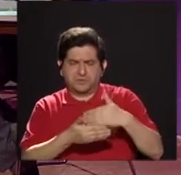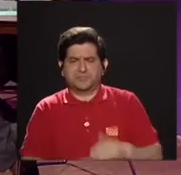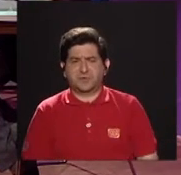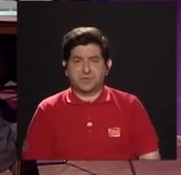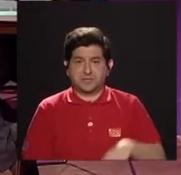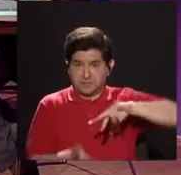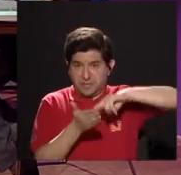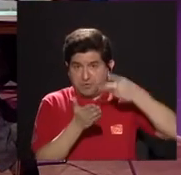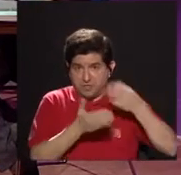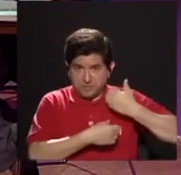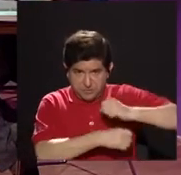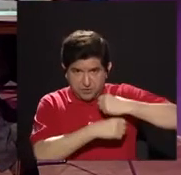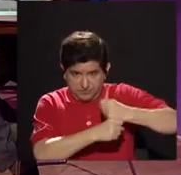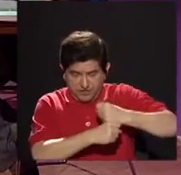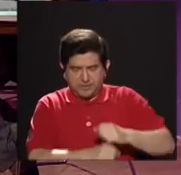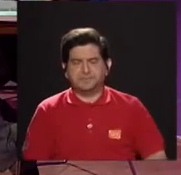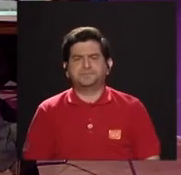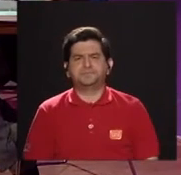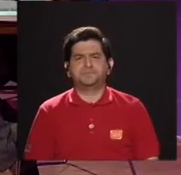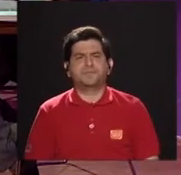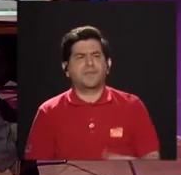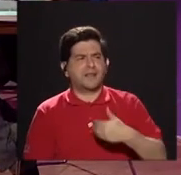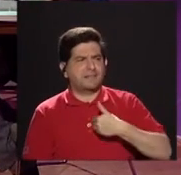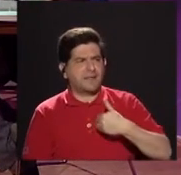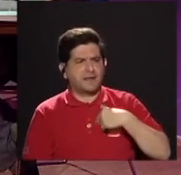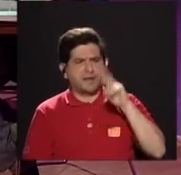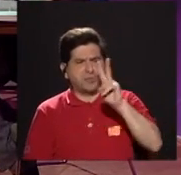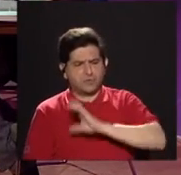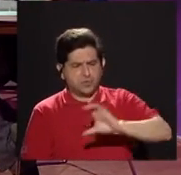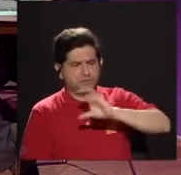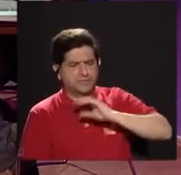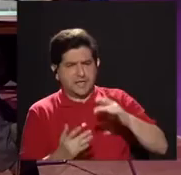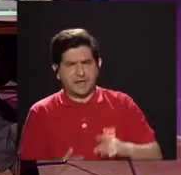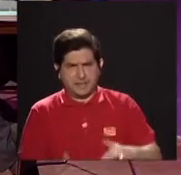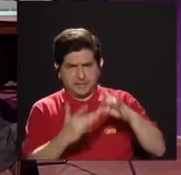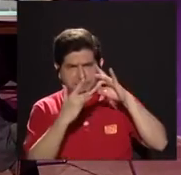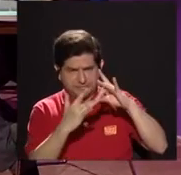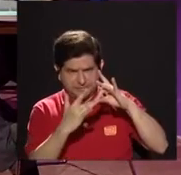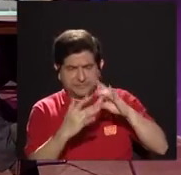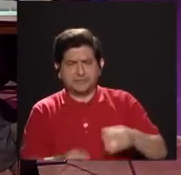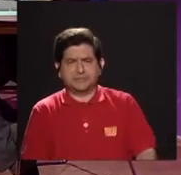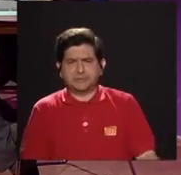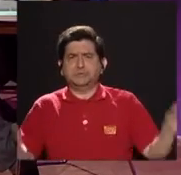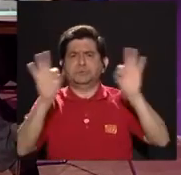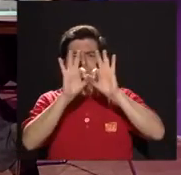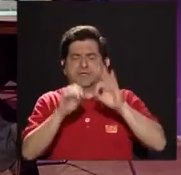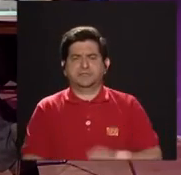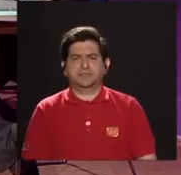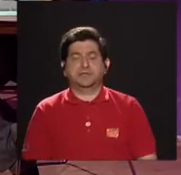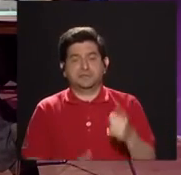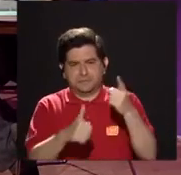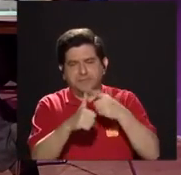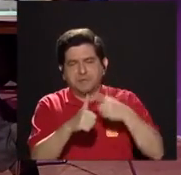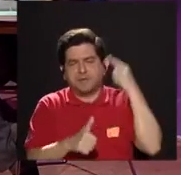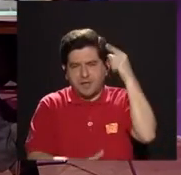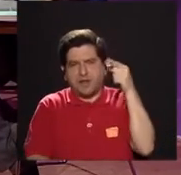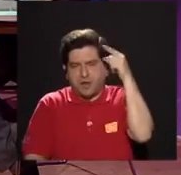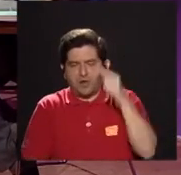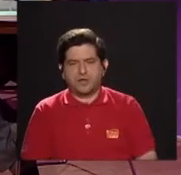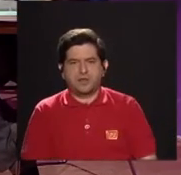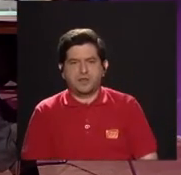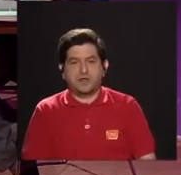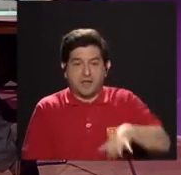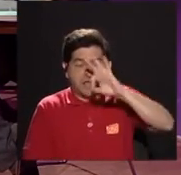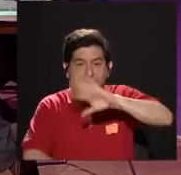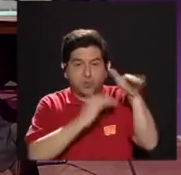municipalidades? Bueno, habían dos particularidades importantes de estas elecciones. La primera, pues la obvia, ¿verdad? Elegimos